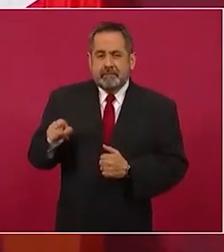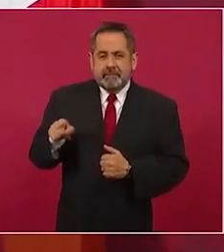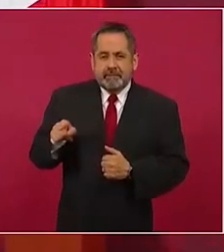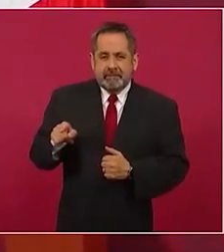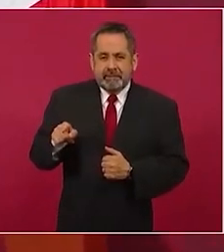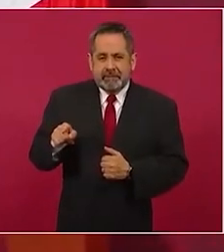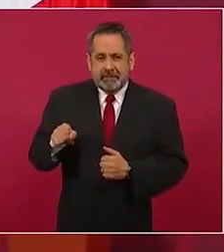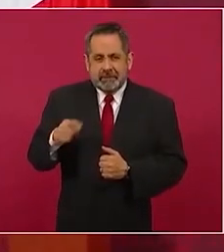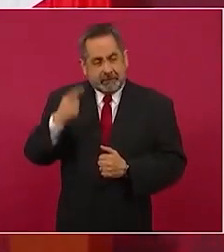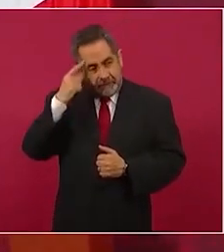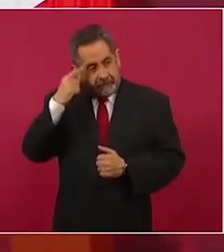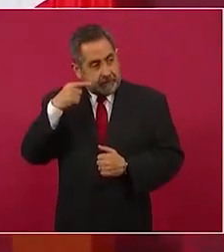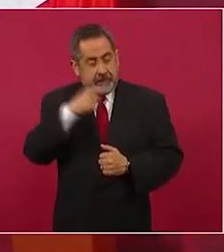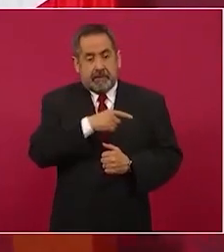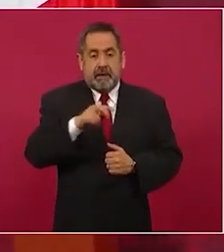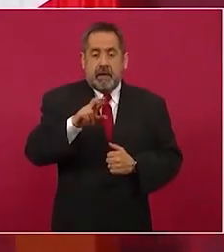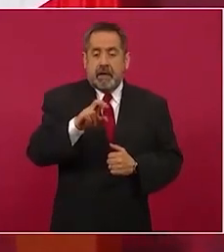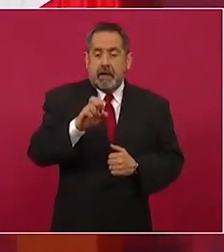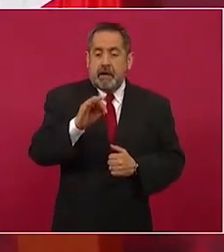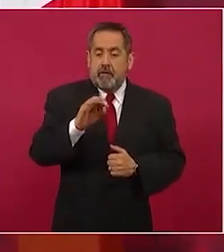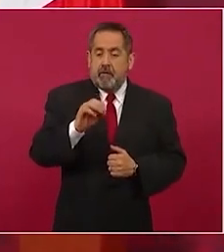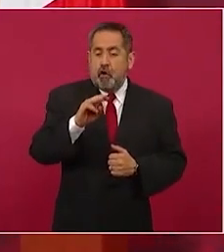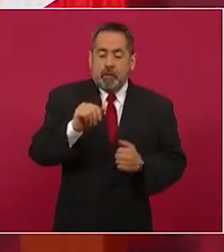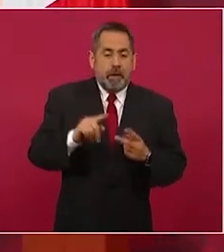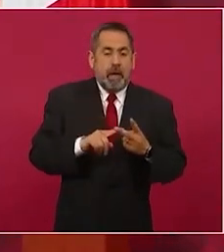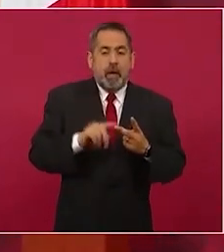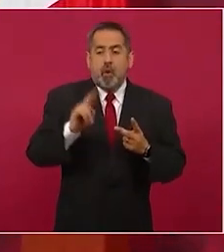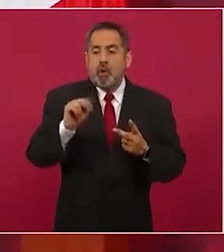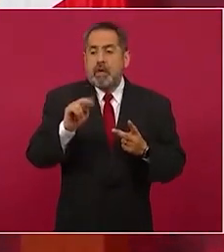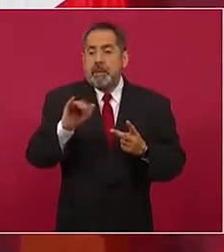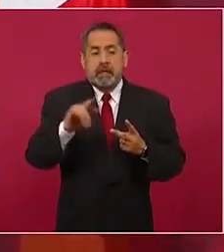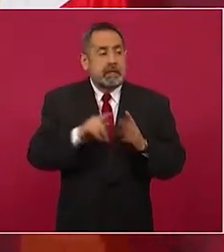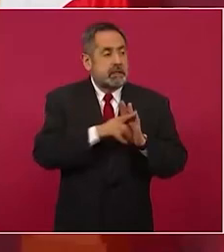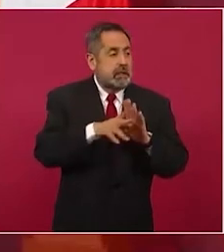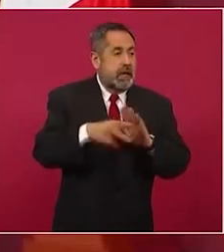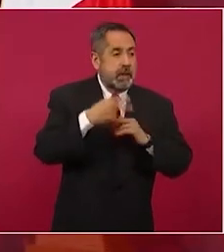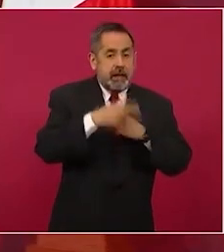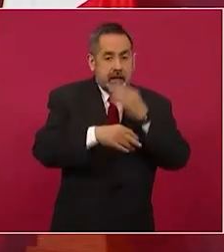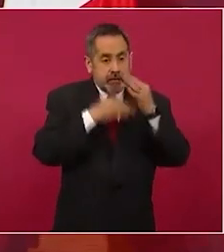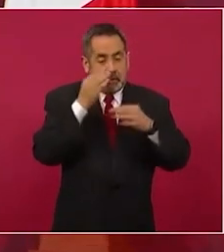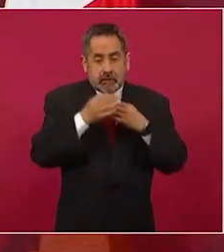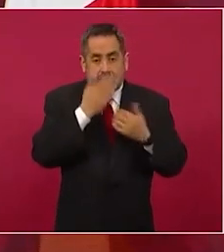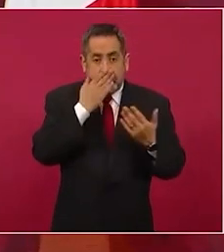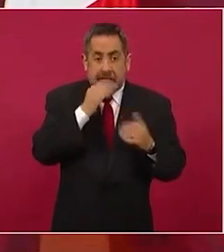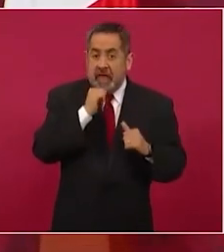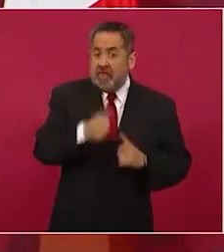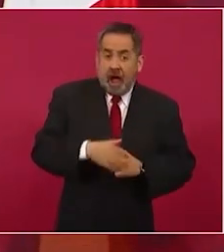ni el Reforma, ni el Universal, ni, repito, las televisoras.